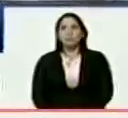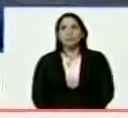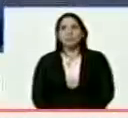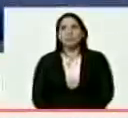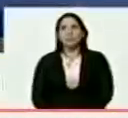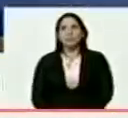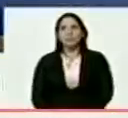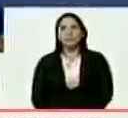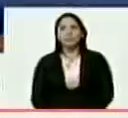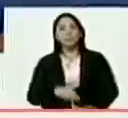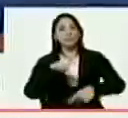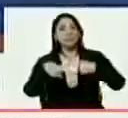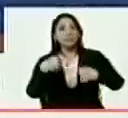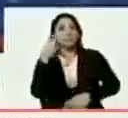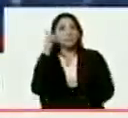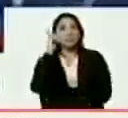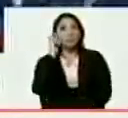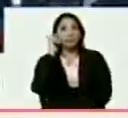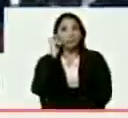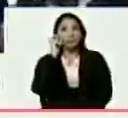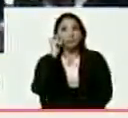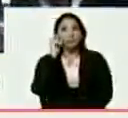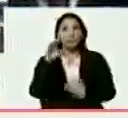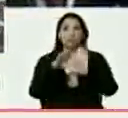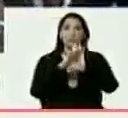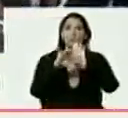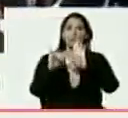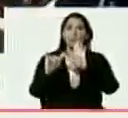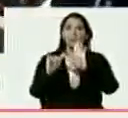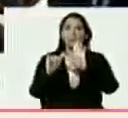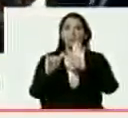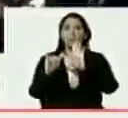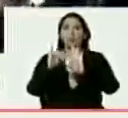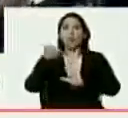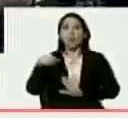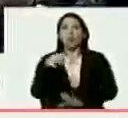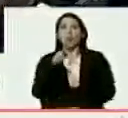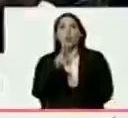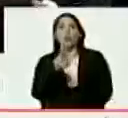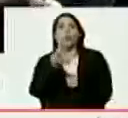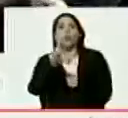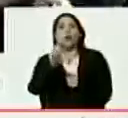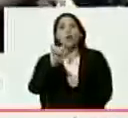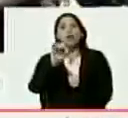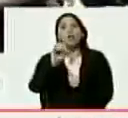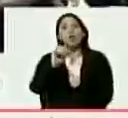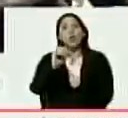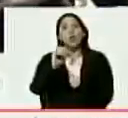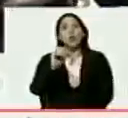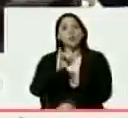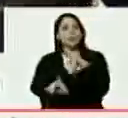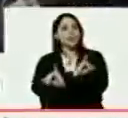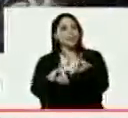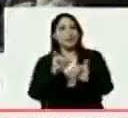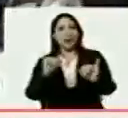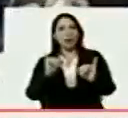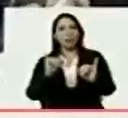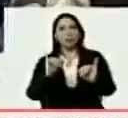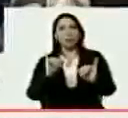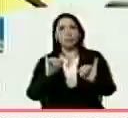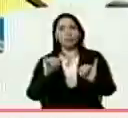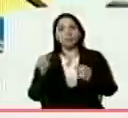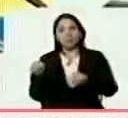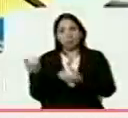Y luego de escuchar al constituyente y luchador Julio Chávez, de una vez le damos la